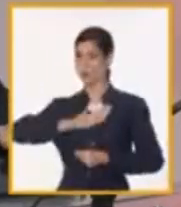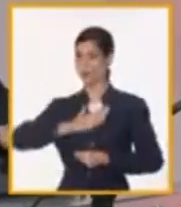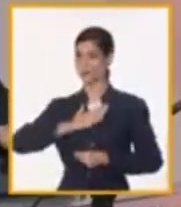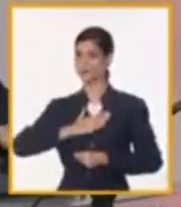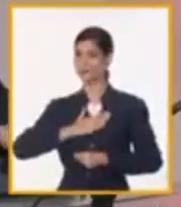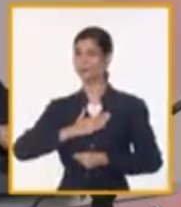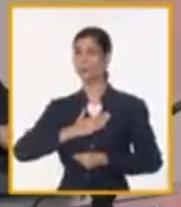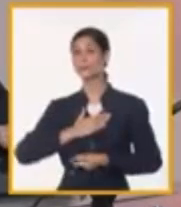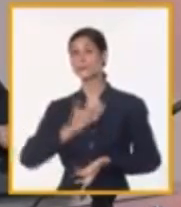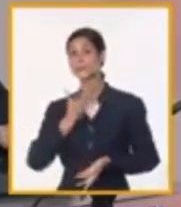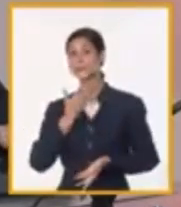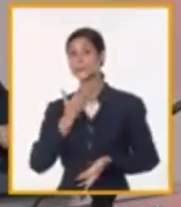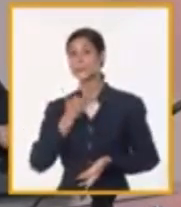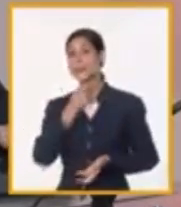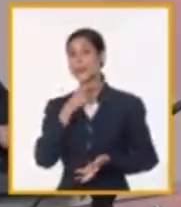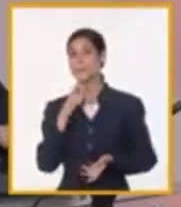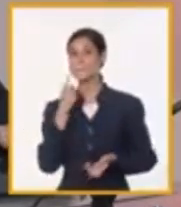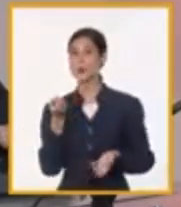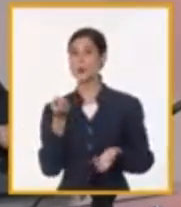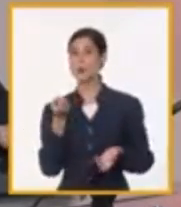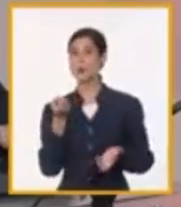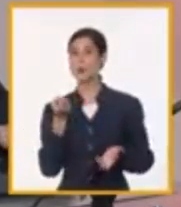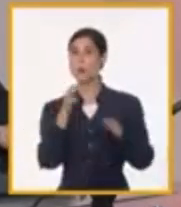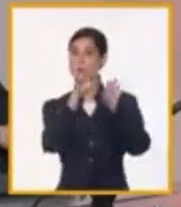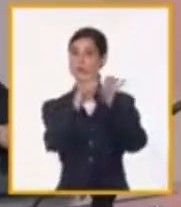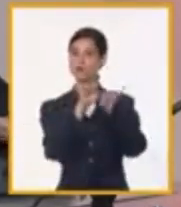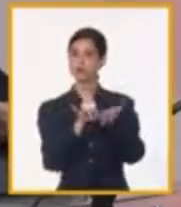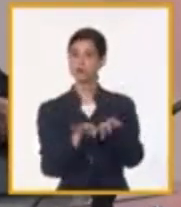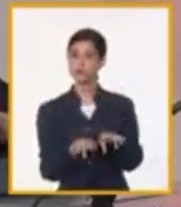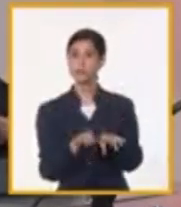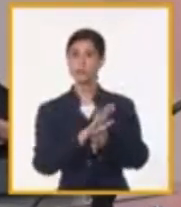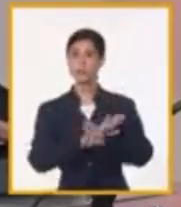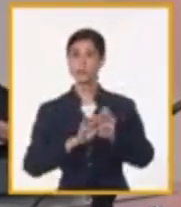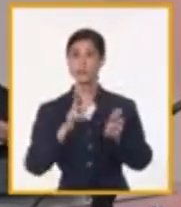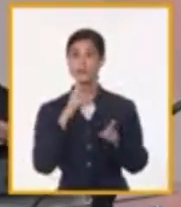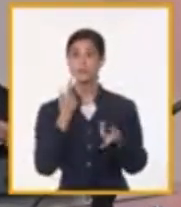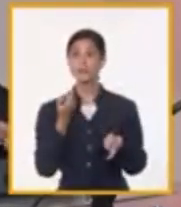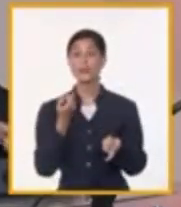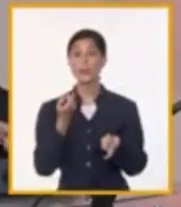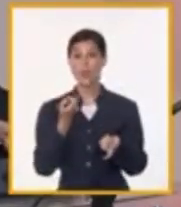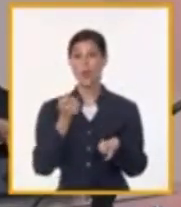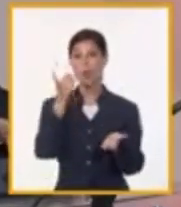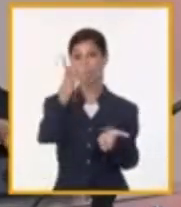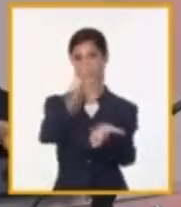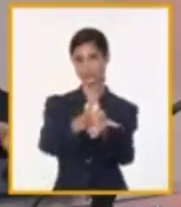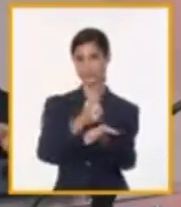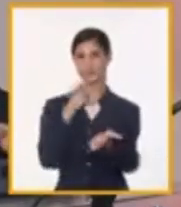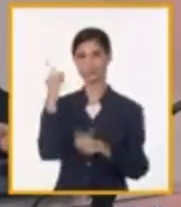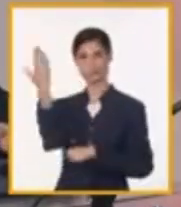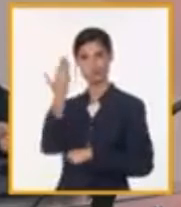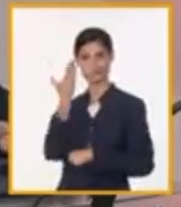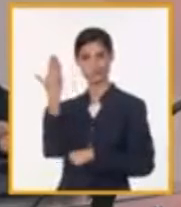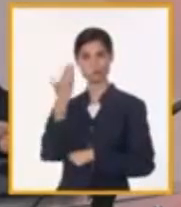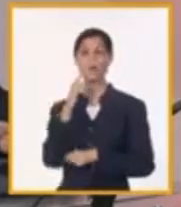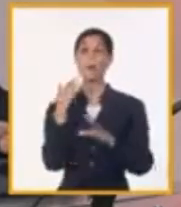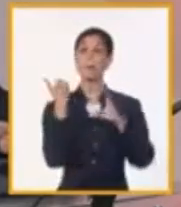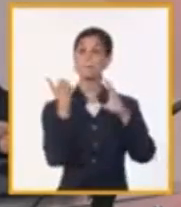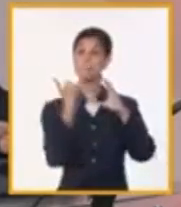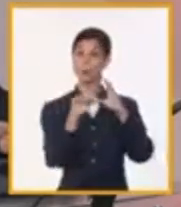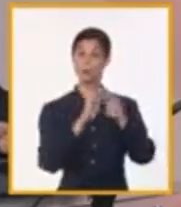la eh nota que el instituto de meteorología de nuestro país ha publicado con respecto